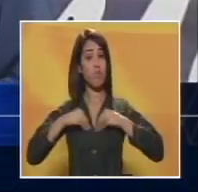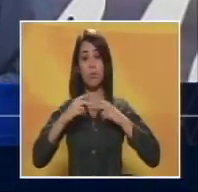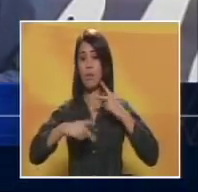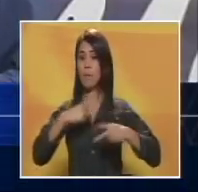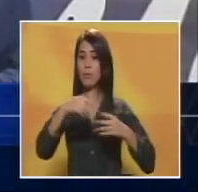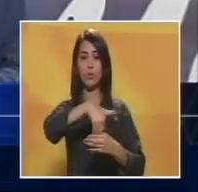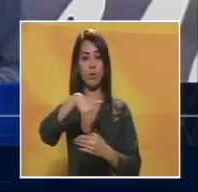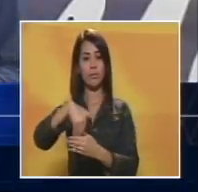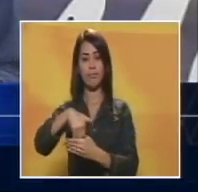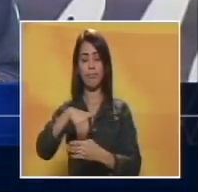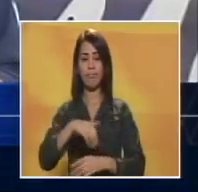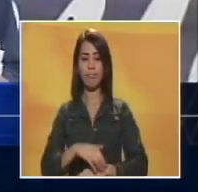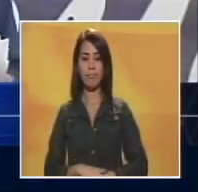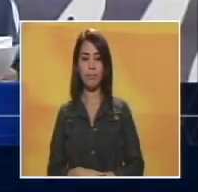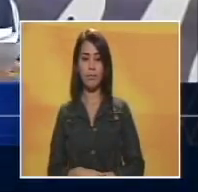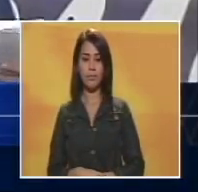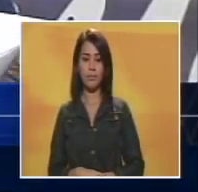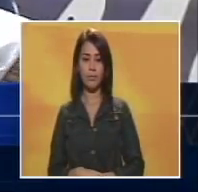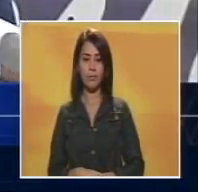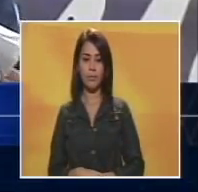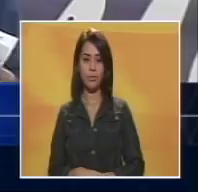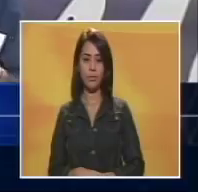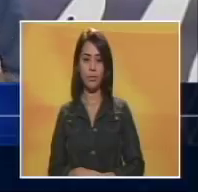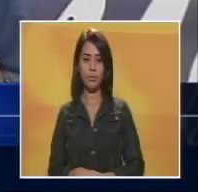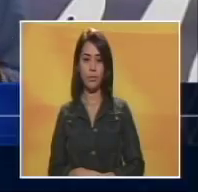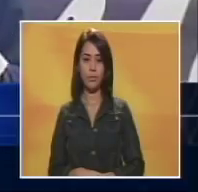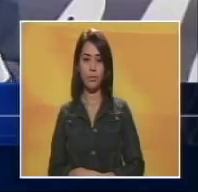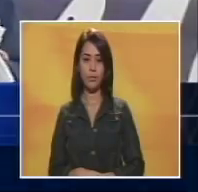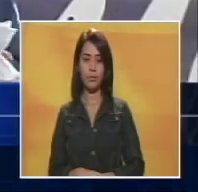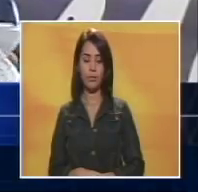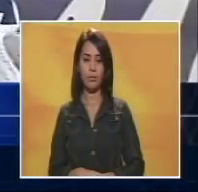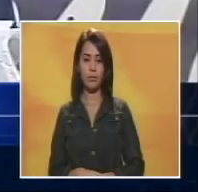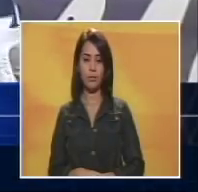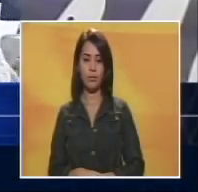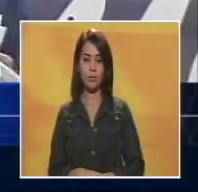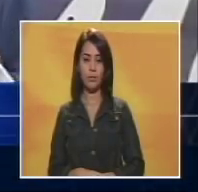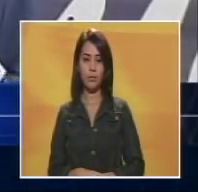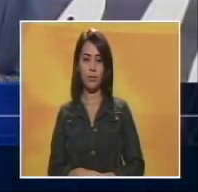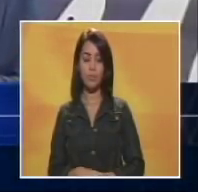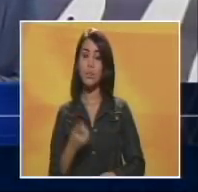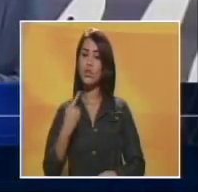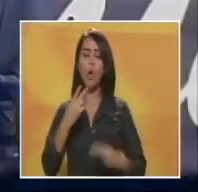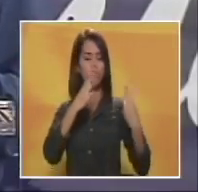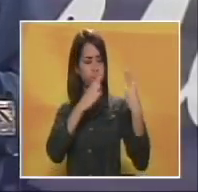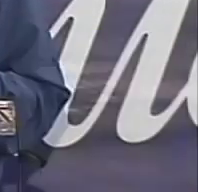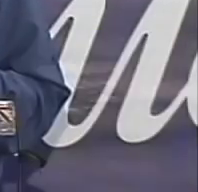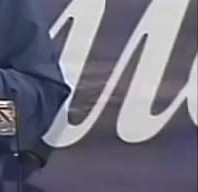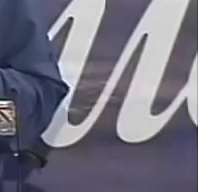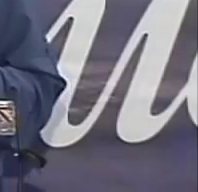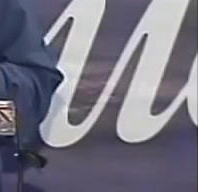proceso, sin duda alguna carece de legitimidad el mismo.